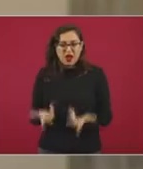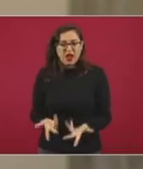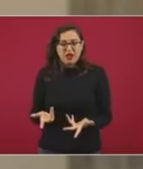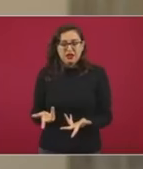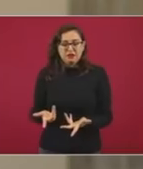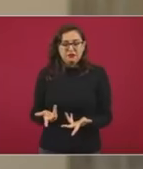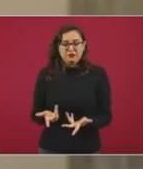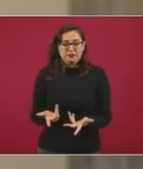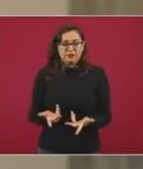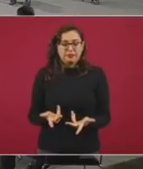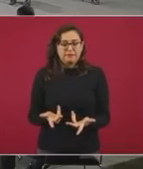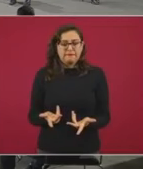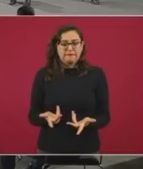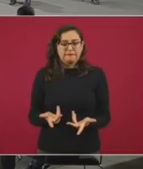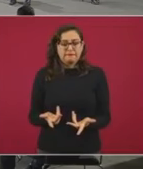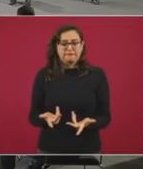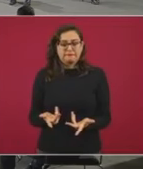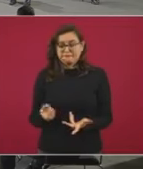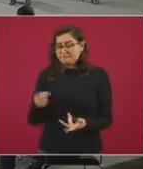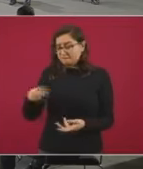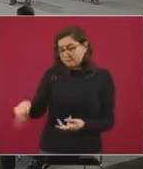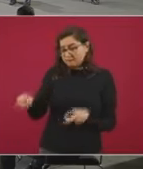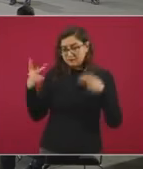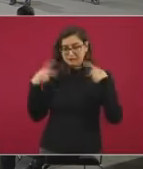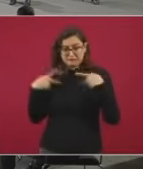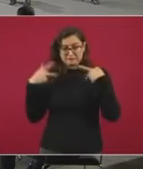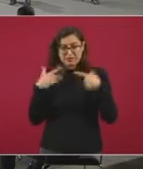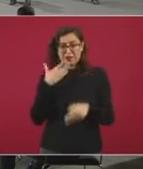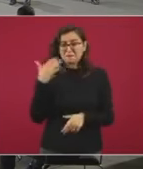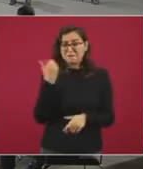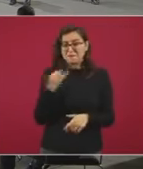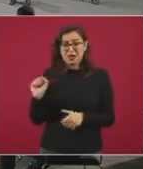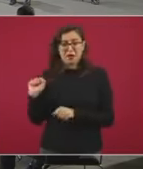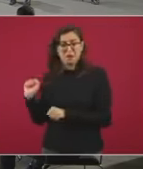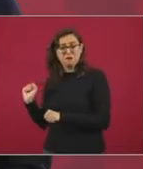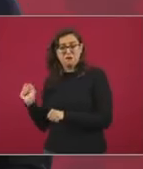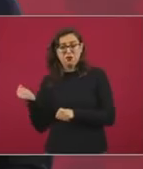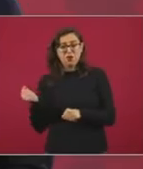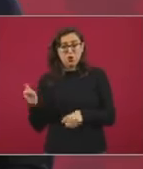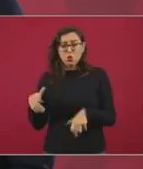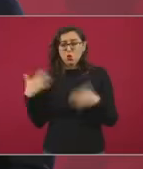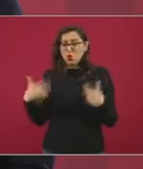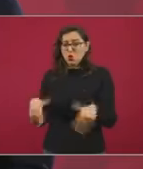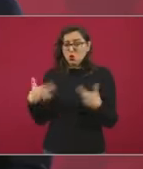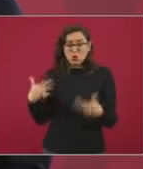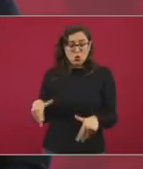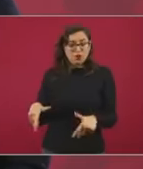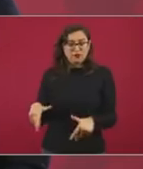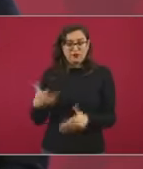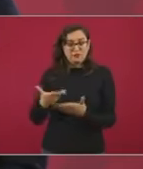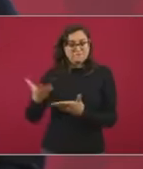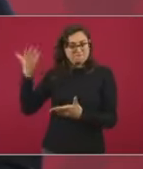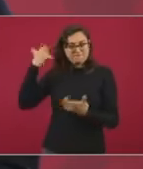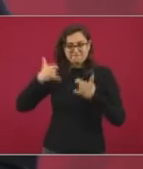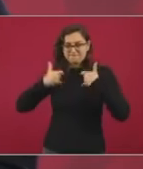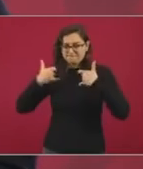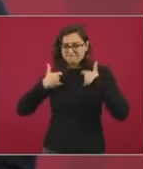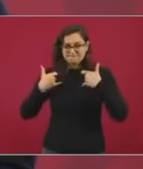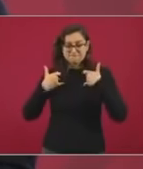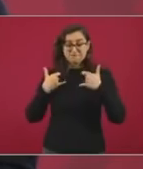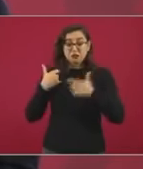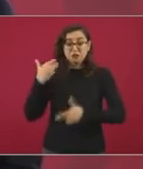beisbolistas que fueron estrellas y que